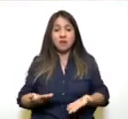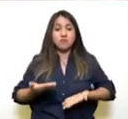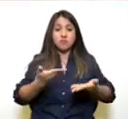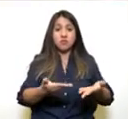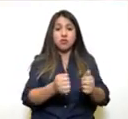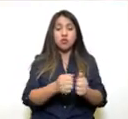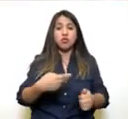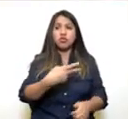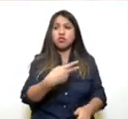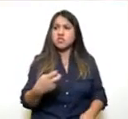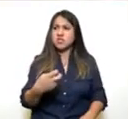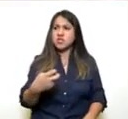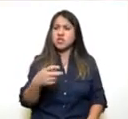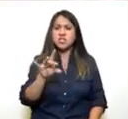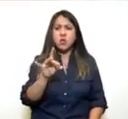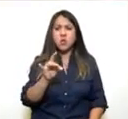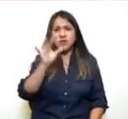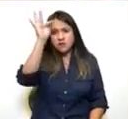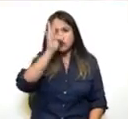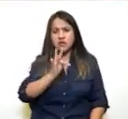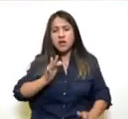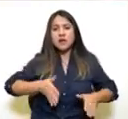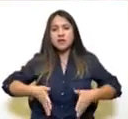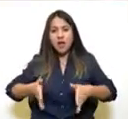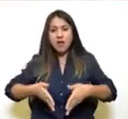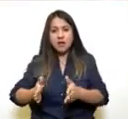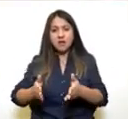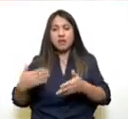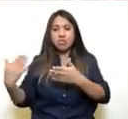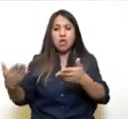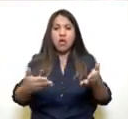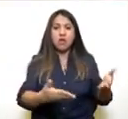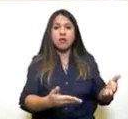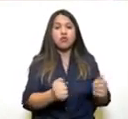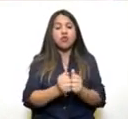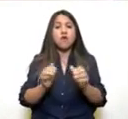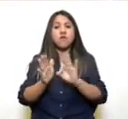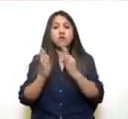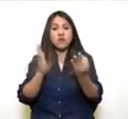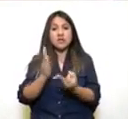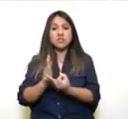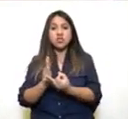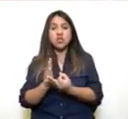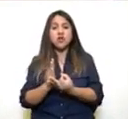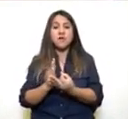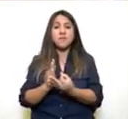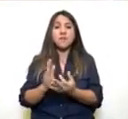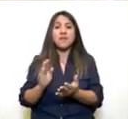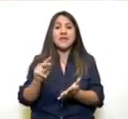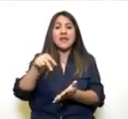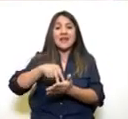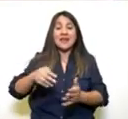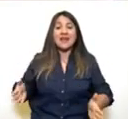250 funcionarios en la calle con la fundación levantemos chile